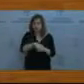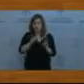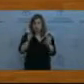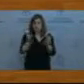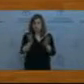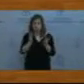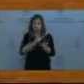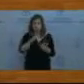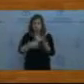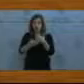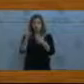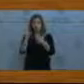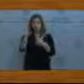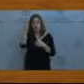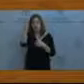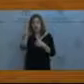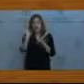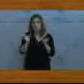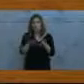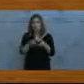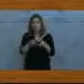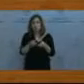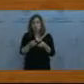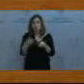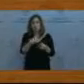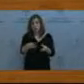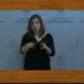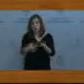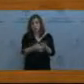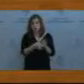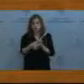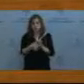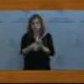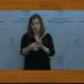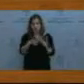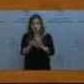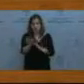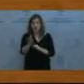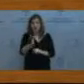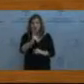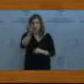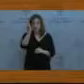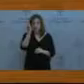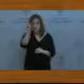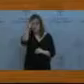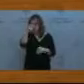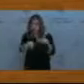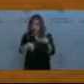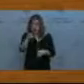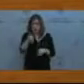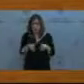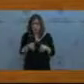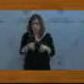Una votación a una iniciativa del Grupo Parlamentario Unidos Podemos que supone un hachazo mortal a la minería y que de alguna manera